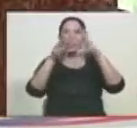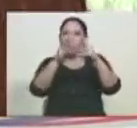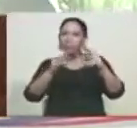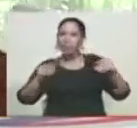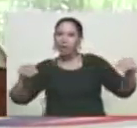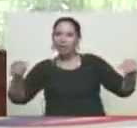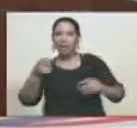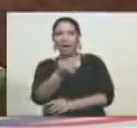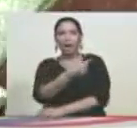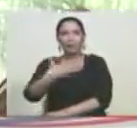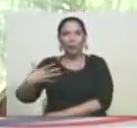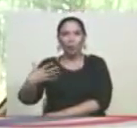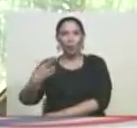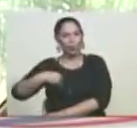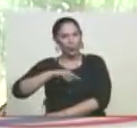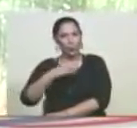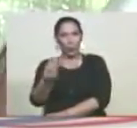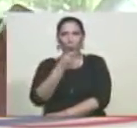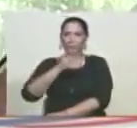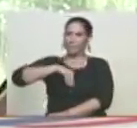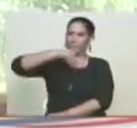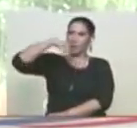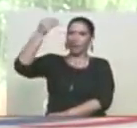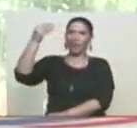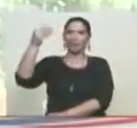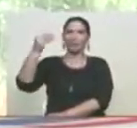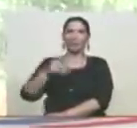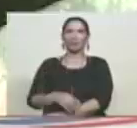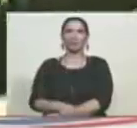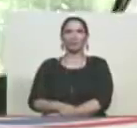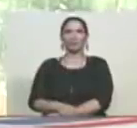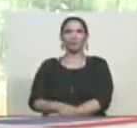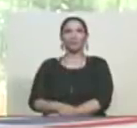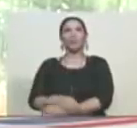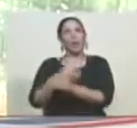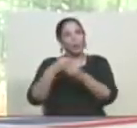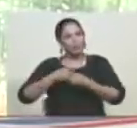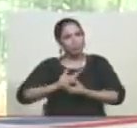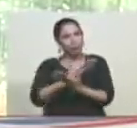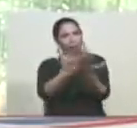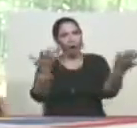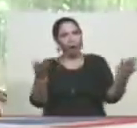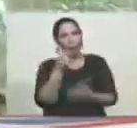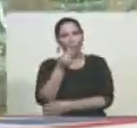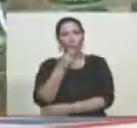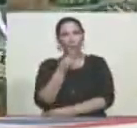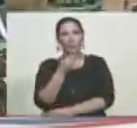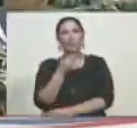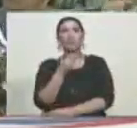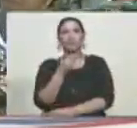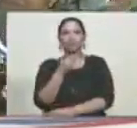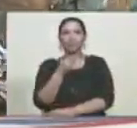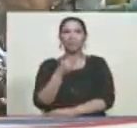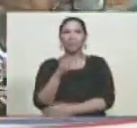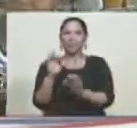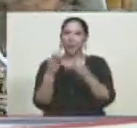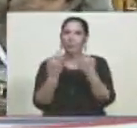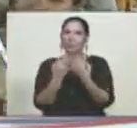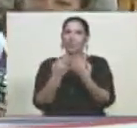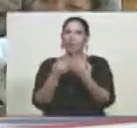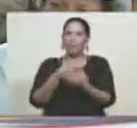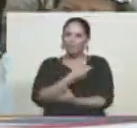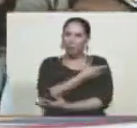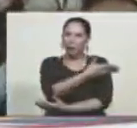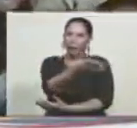para el consumo nuestro y con la esperanza de llegar y nutrir las zonas aledañas y de esparcir la semilla.